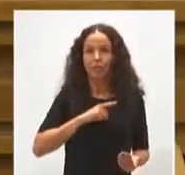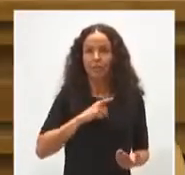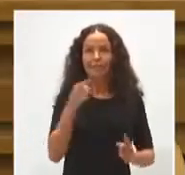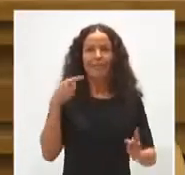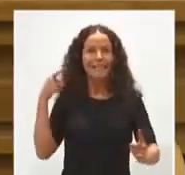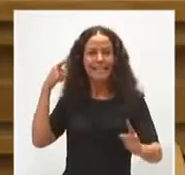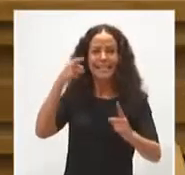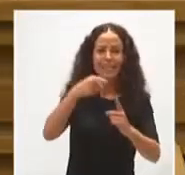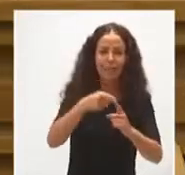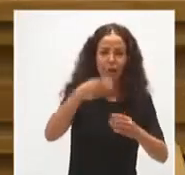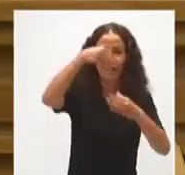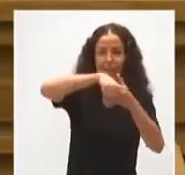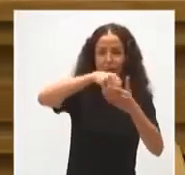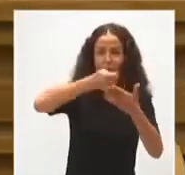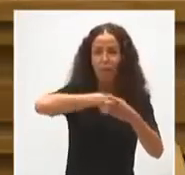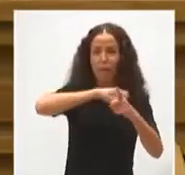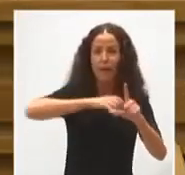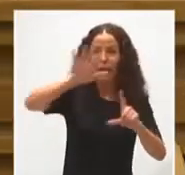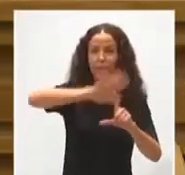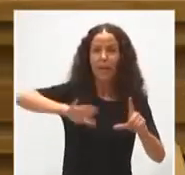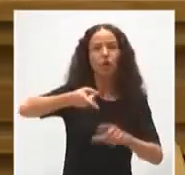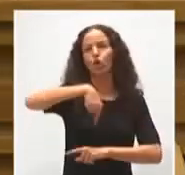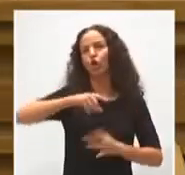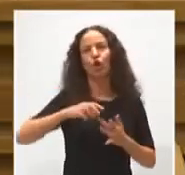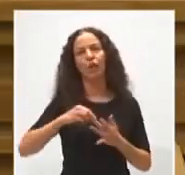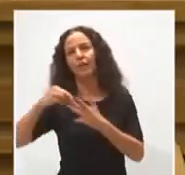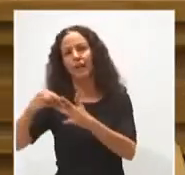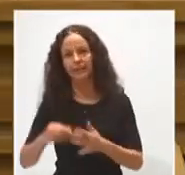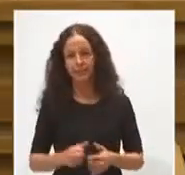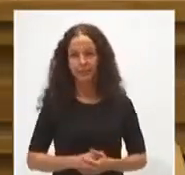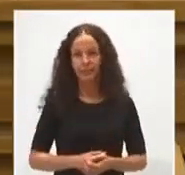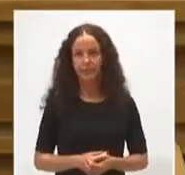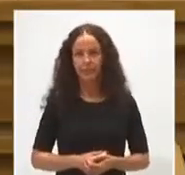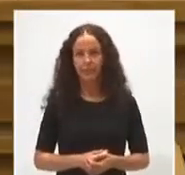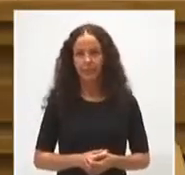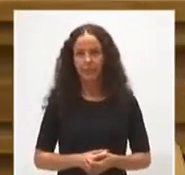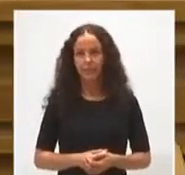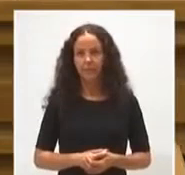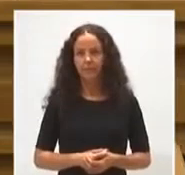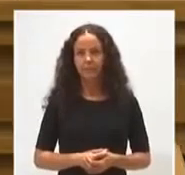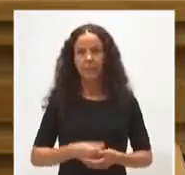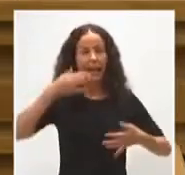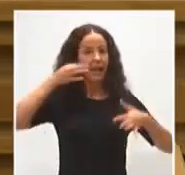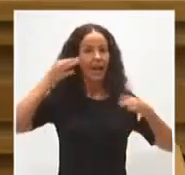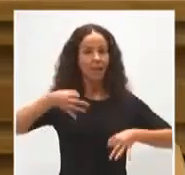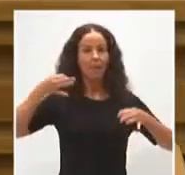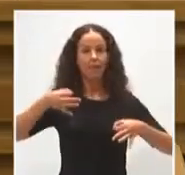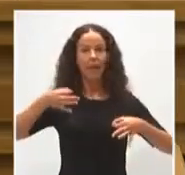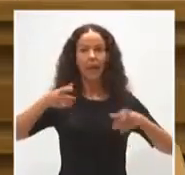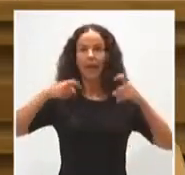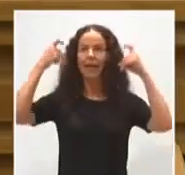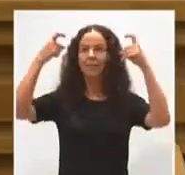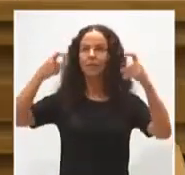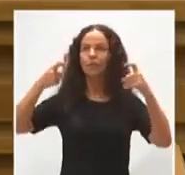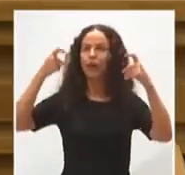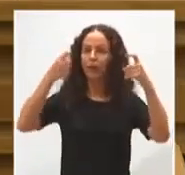obviamente a falta de playas lo que ofrecemos es todo lo demás y realmente el esfuerzo que ha hecho